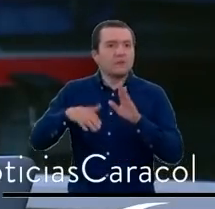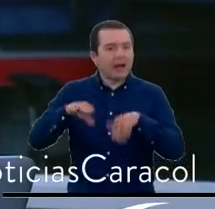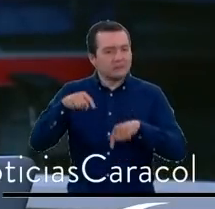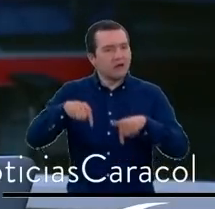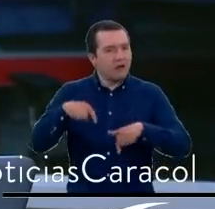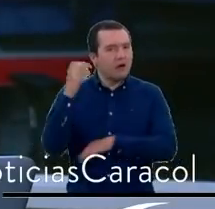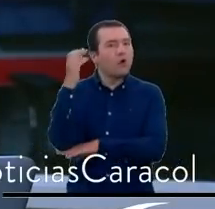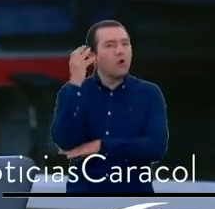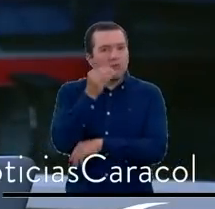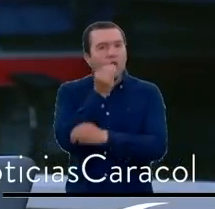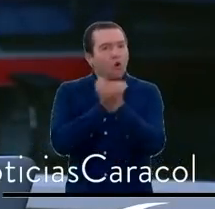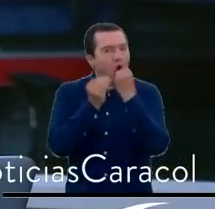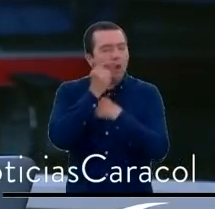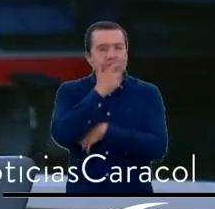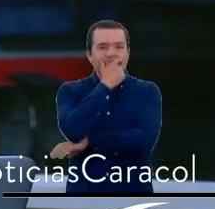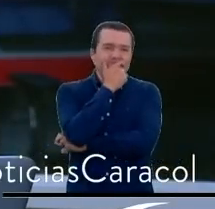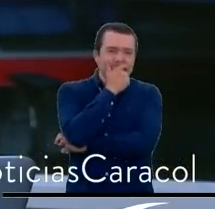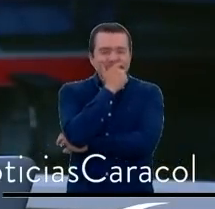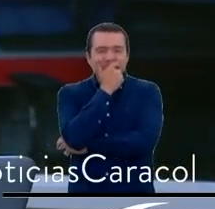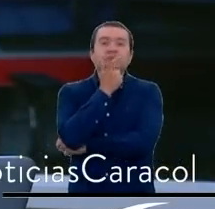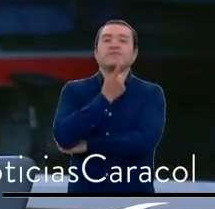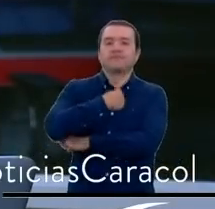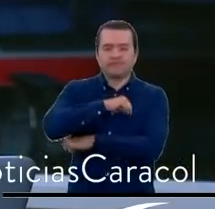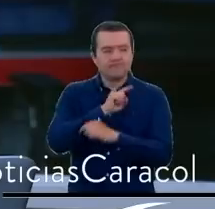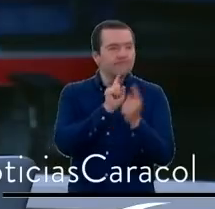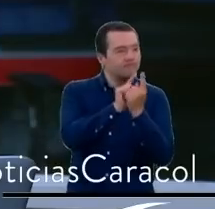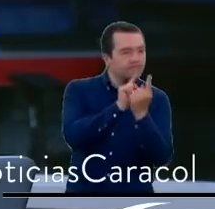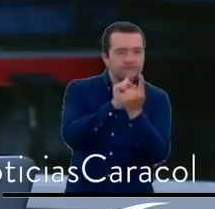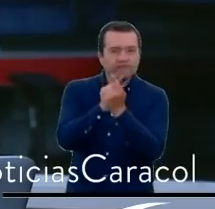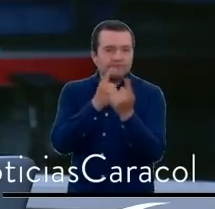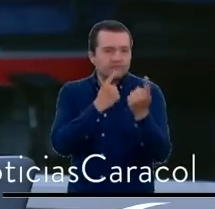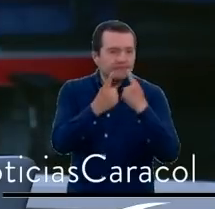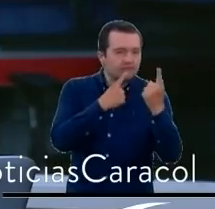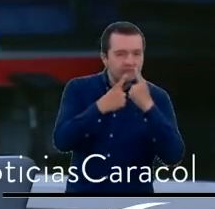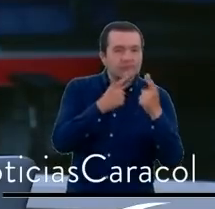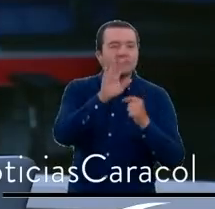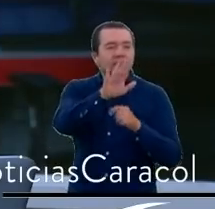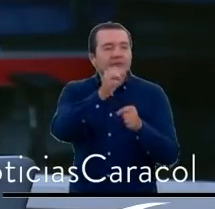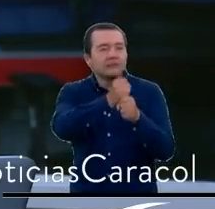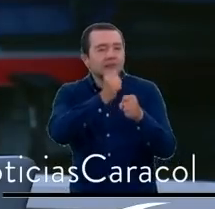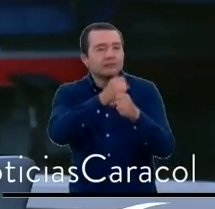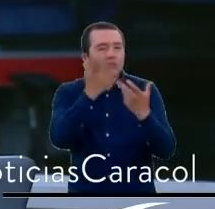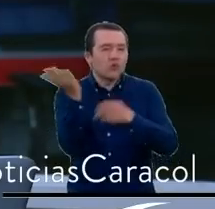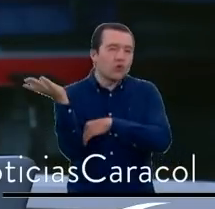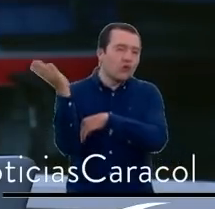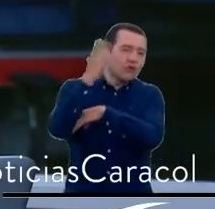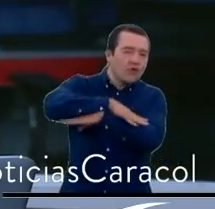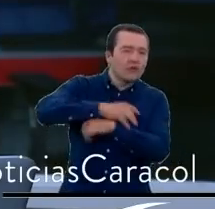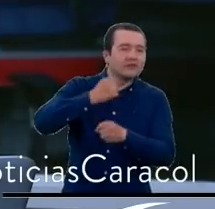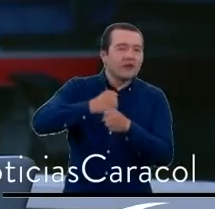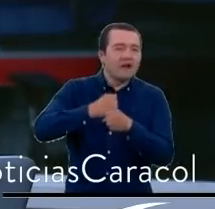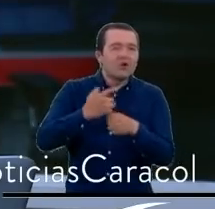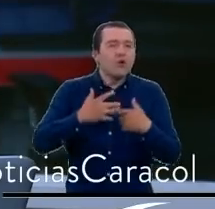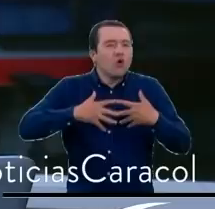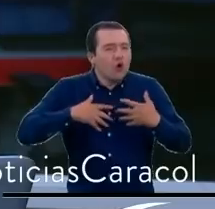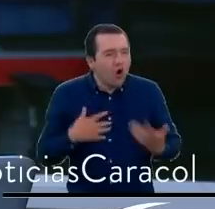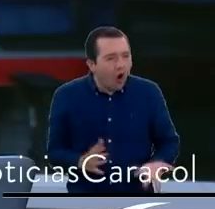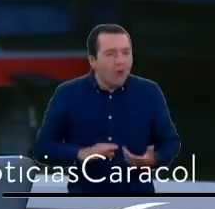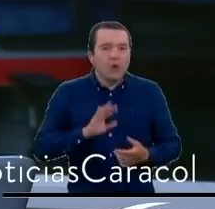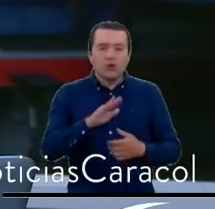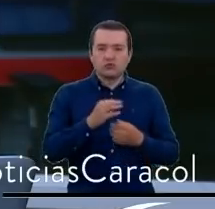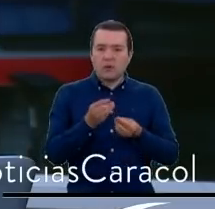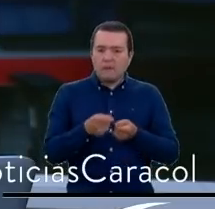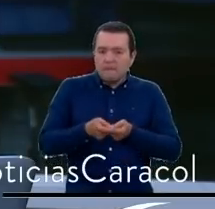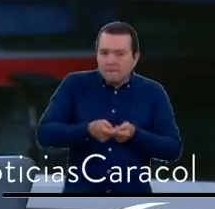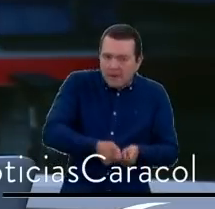los colombianos, por eso acompañamos a los productores de este cereal en una de sus jornadas para conocer el proceso y los costos de producción desde